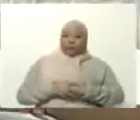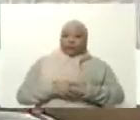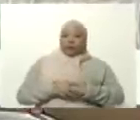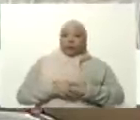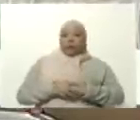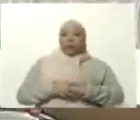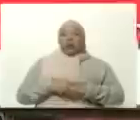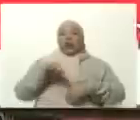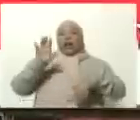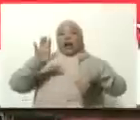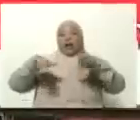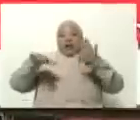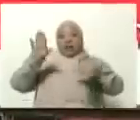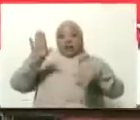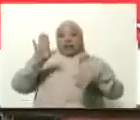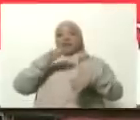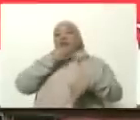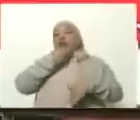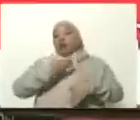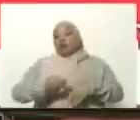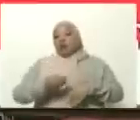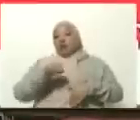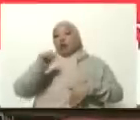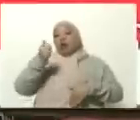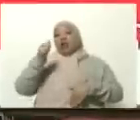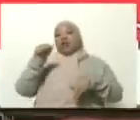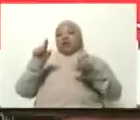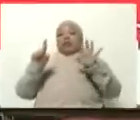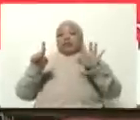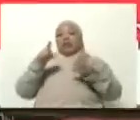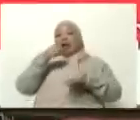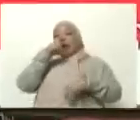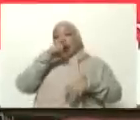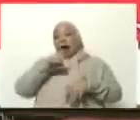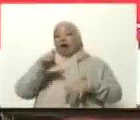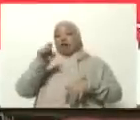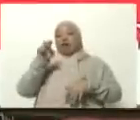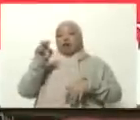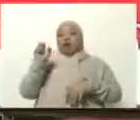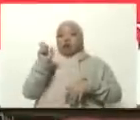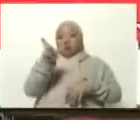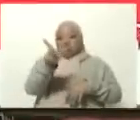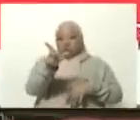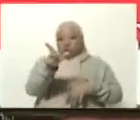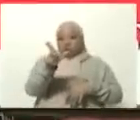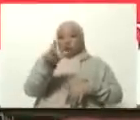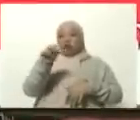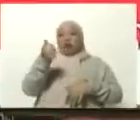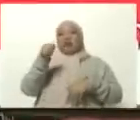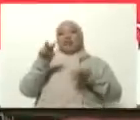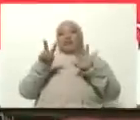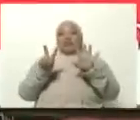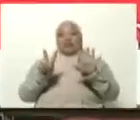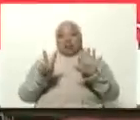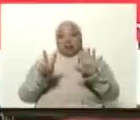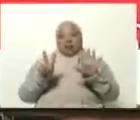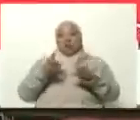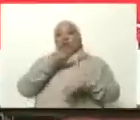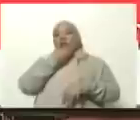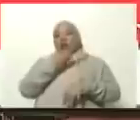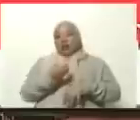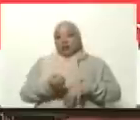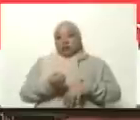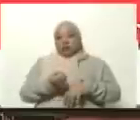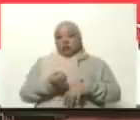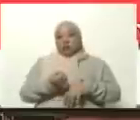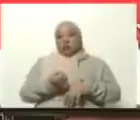El 15 de diciembre, 16 años de nuestro partido, el Partido Socialista Unido de Venezuela. El 17 de diciembre,